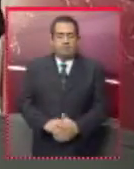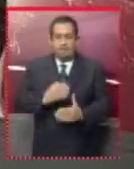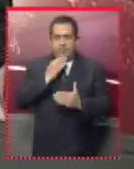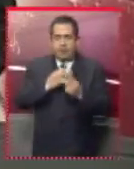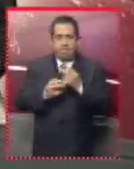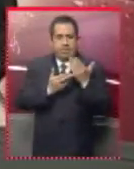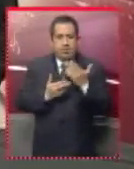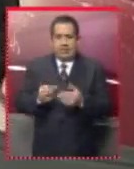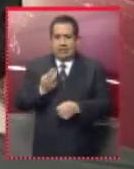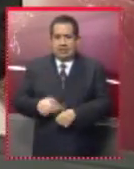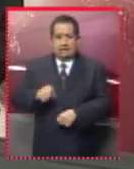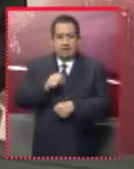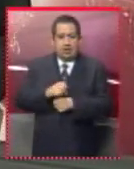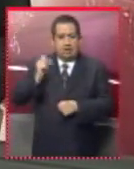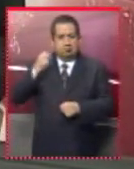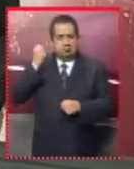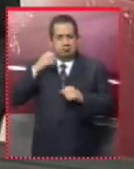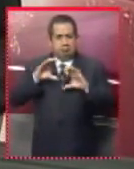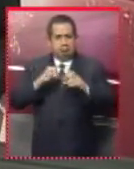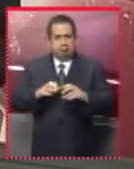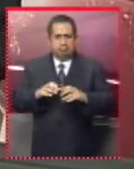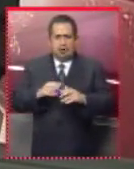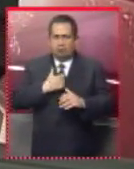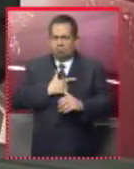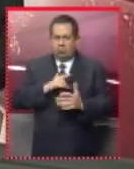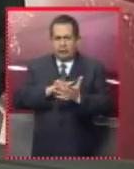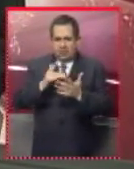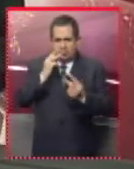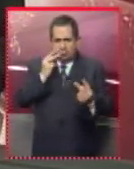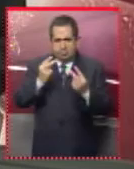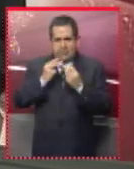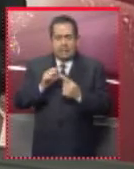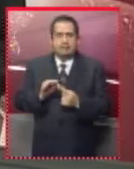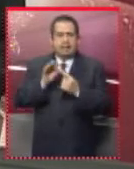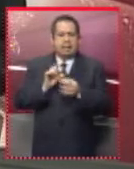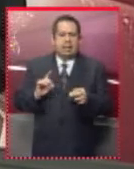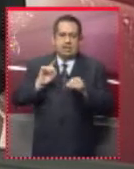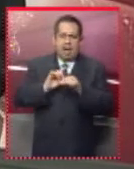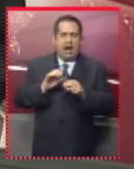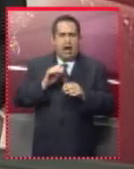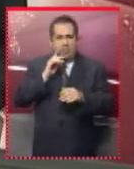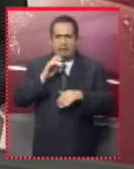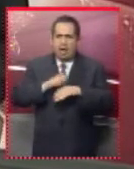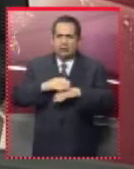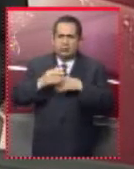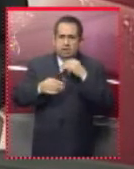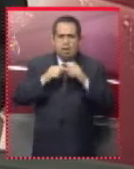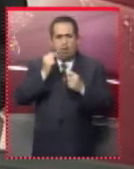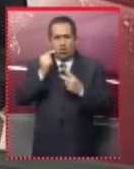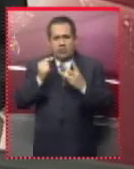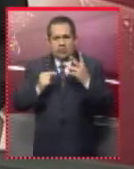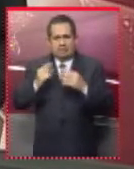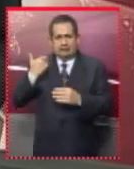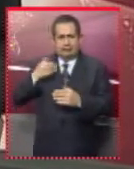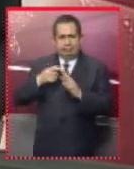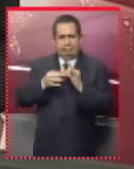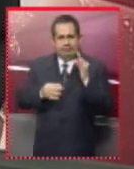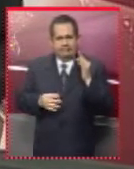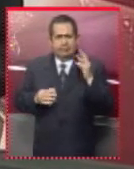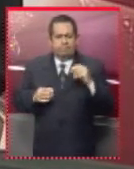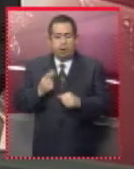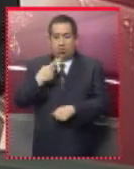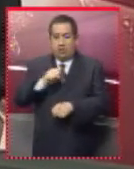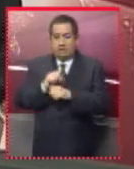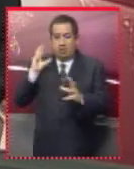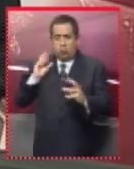Bienvenidos a esta semana en el Congreso. Nos da mucho gusto que nos acompañe en esta emisión especial donde le presentamos lo más relevante del trabajo legislativo. Esta